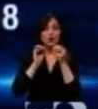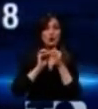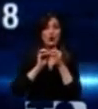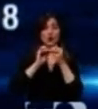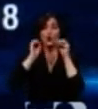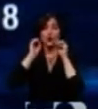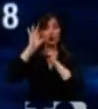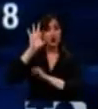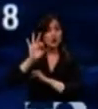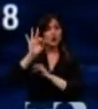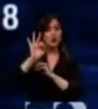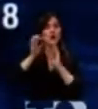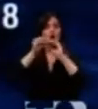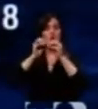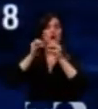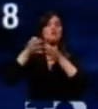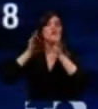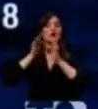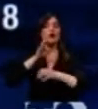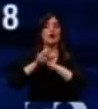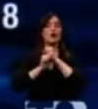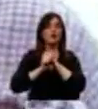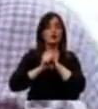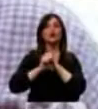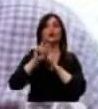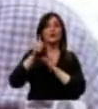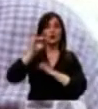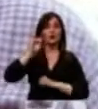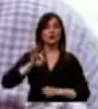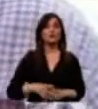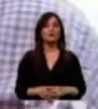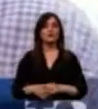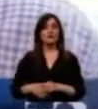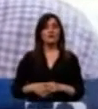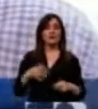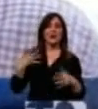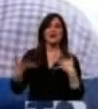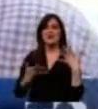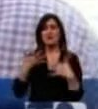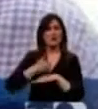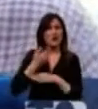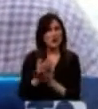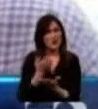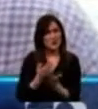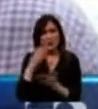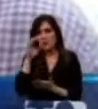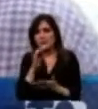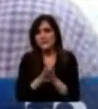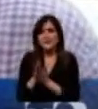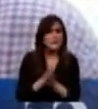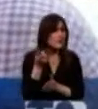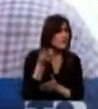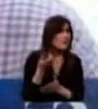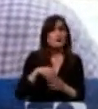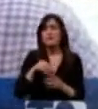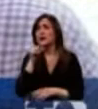registro único de contribuyente en febrero de 2018. Una desesperación de las autoridades económicas de buscar de dónde